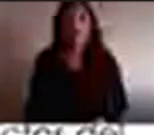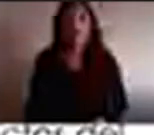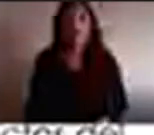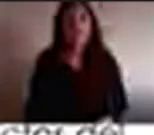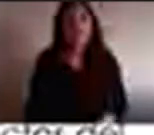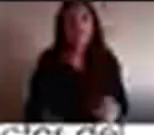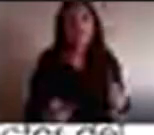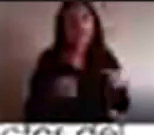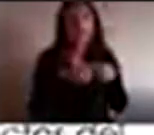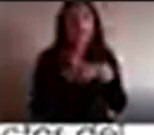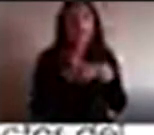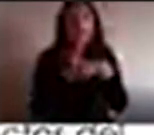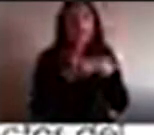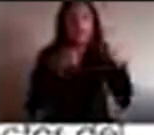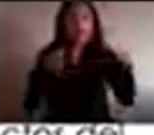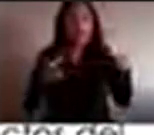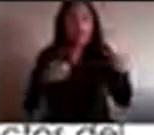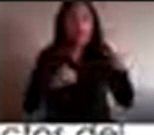de empresa,